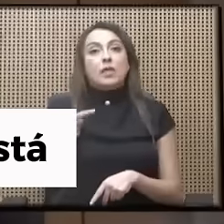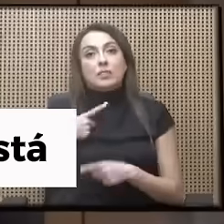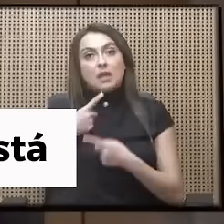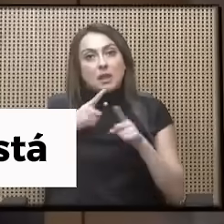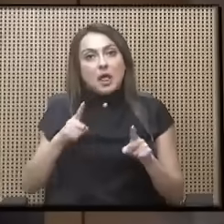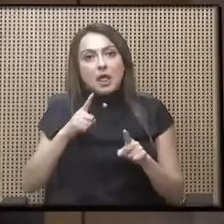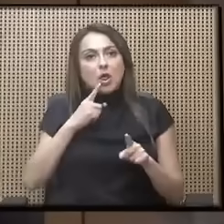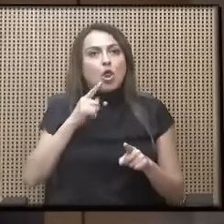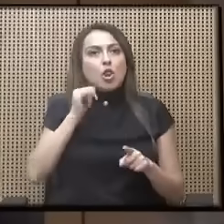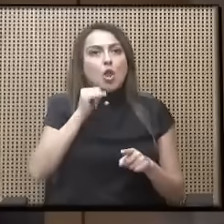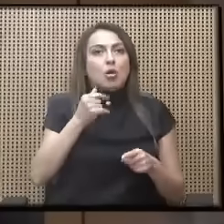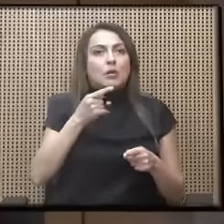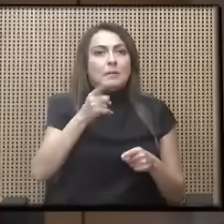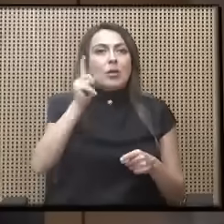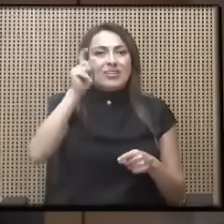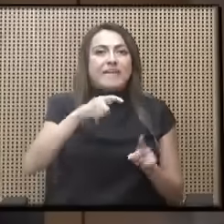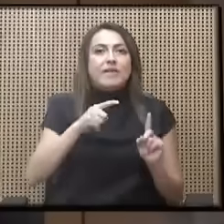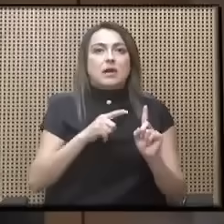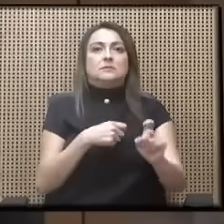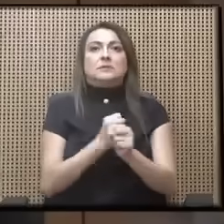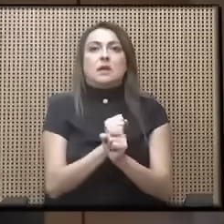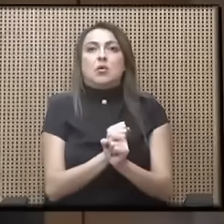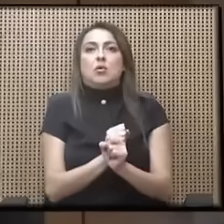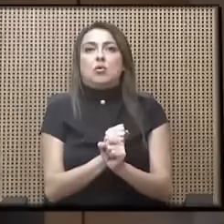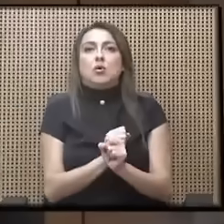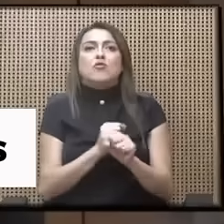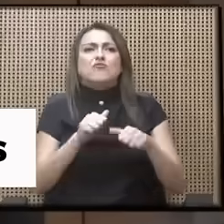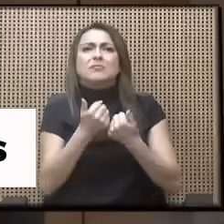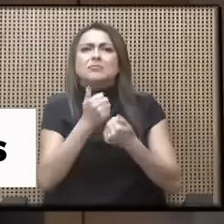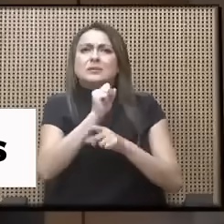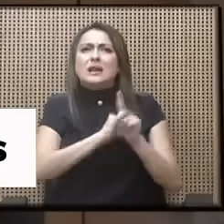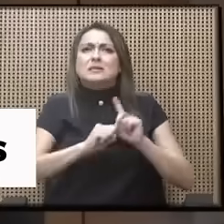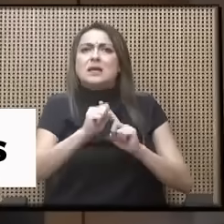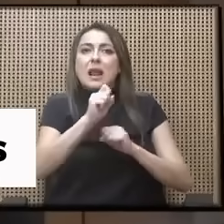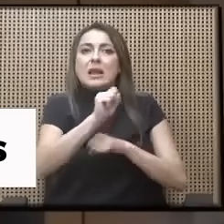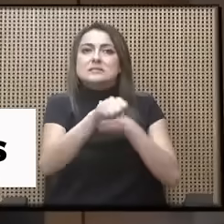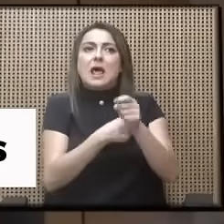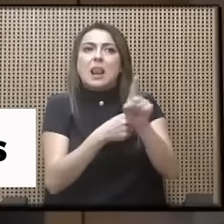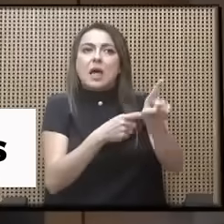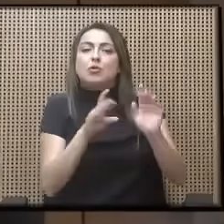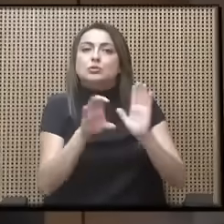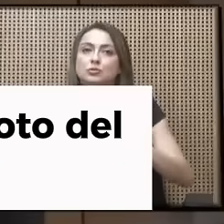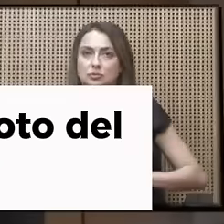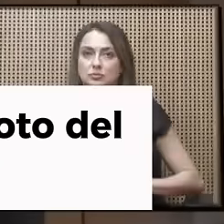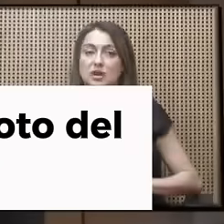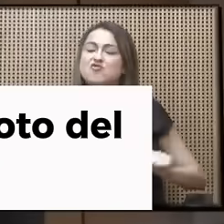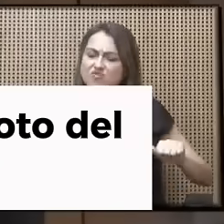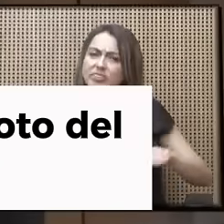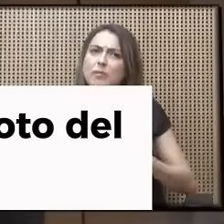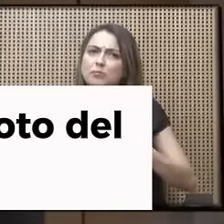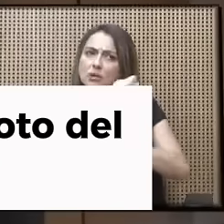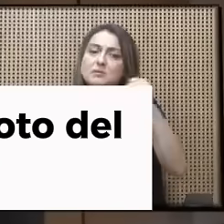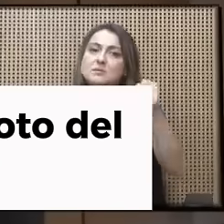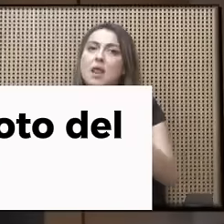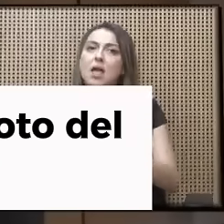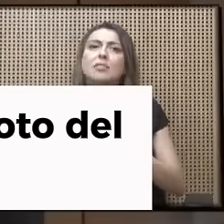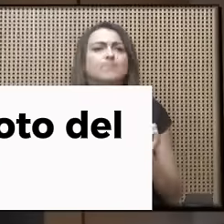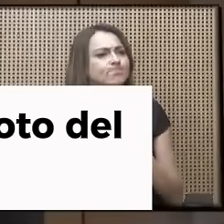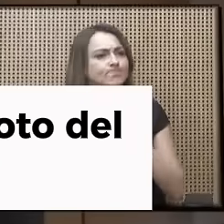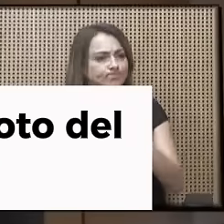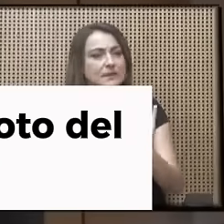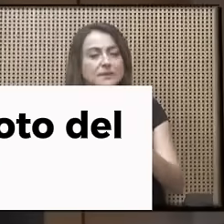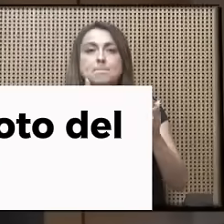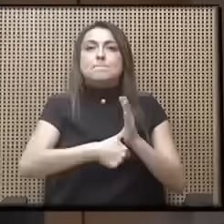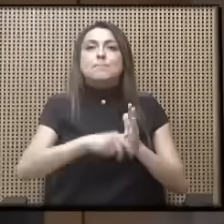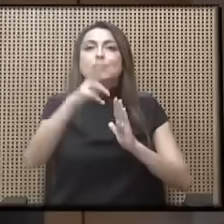no en contra, esté obligada a declarar. Retemos a la sala, compañeros y compañeras diputados, retemos a la sala, demostrémosle que ese